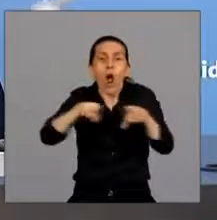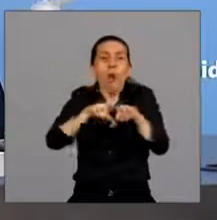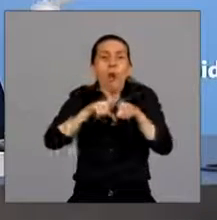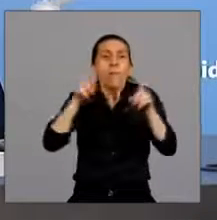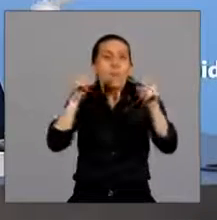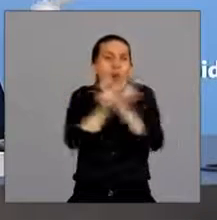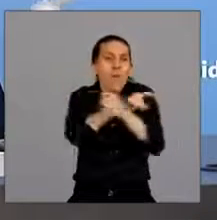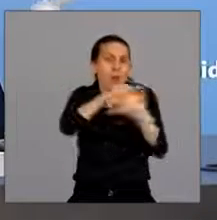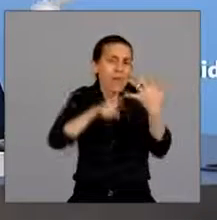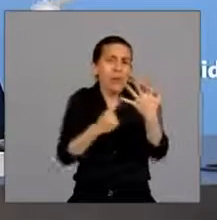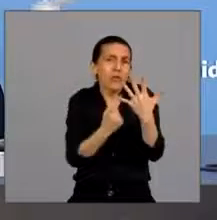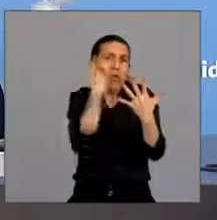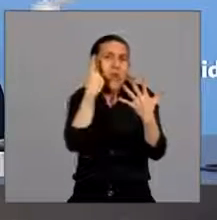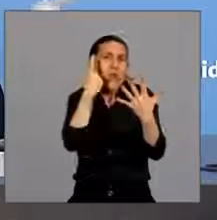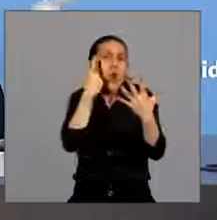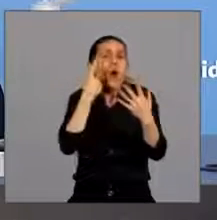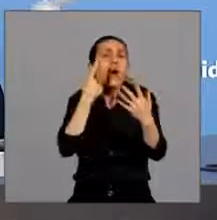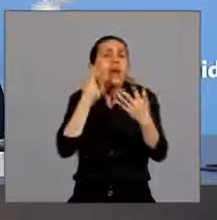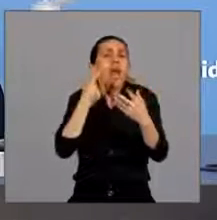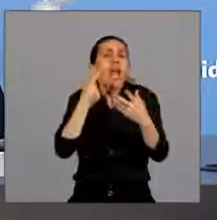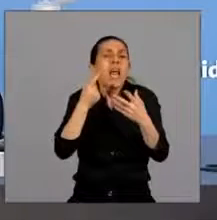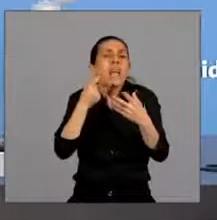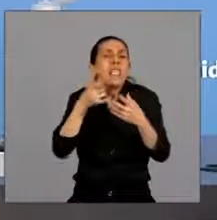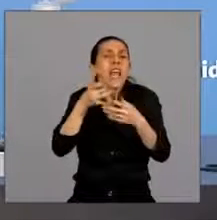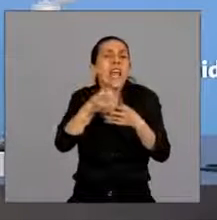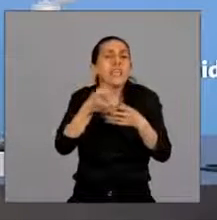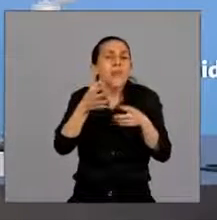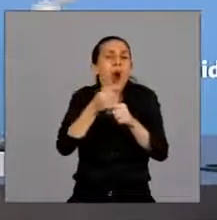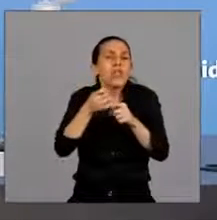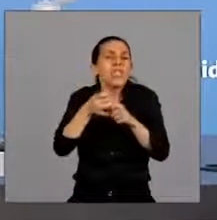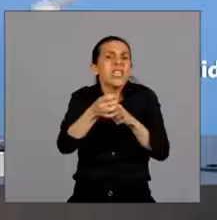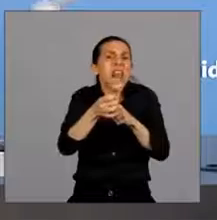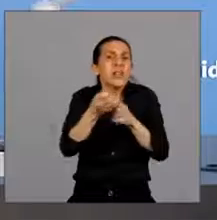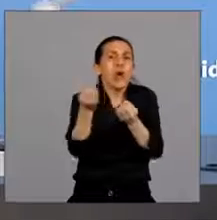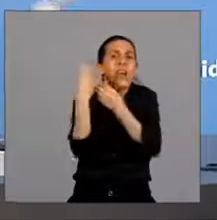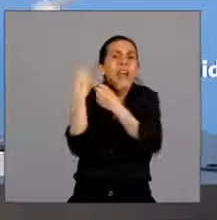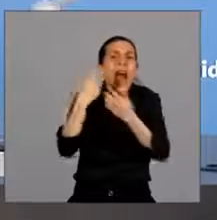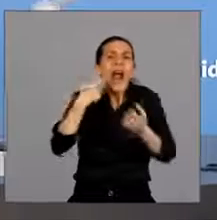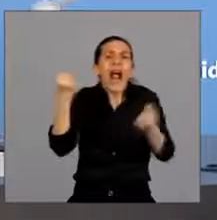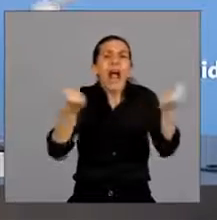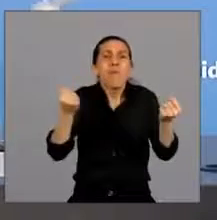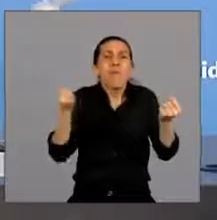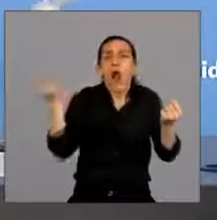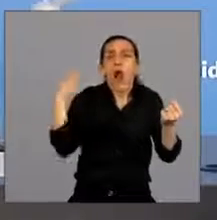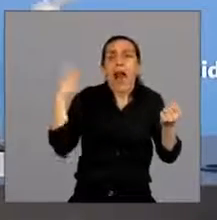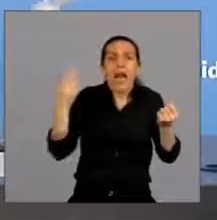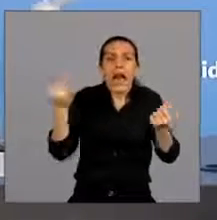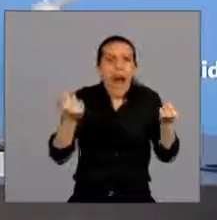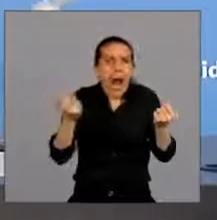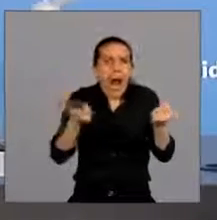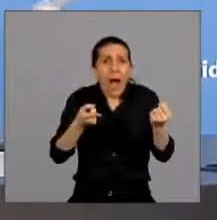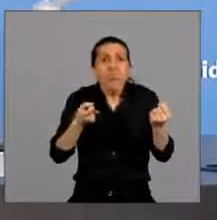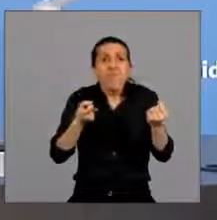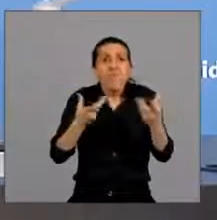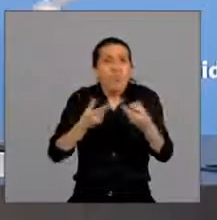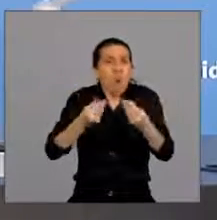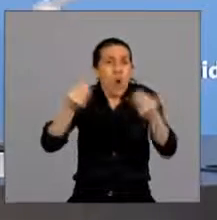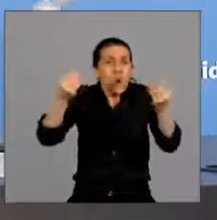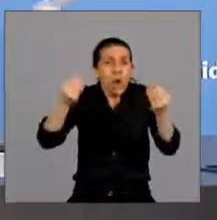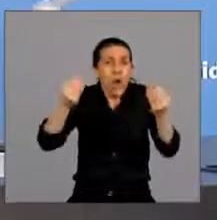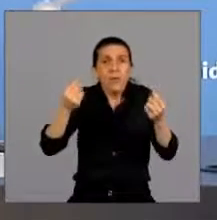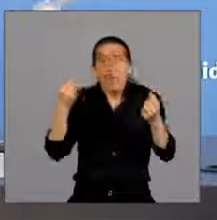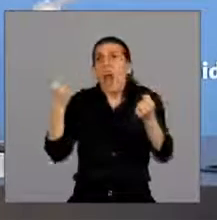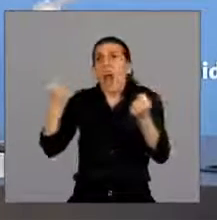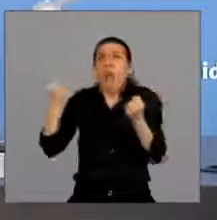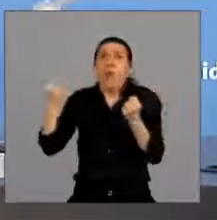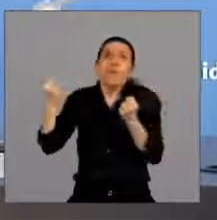del transporte de carga y de los conductores de camiones, que muchas veces se contaminan, se contagian